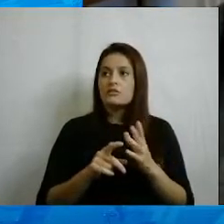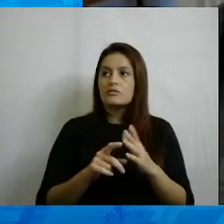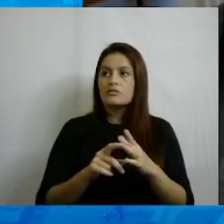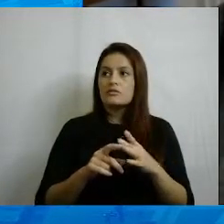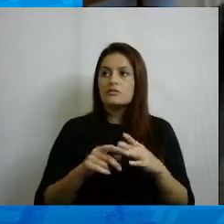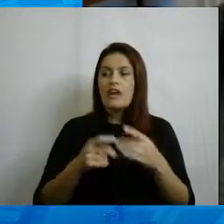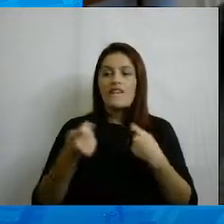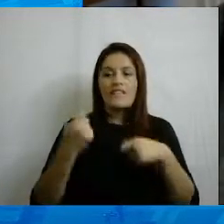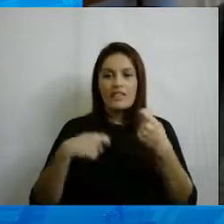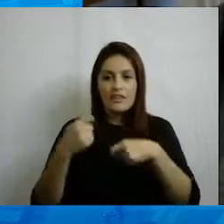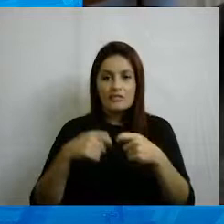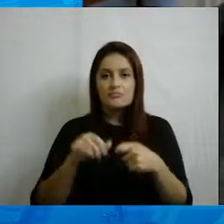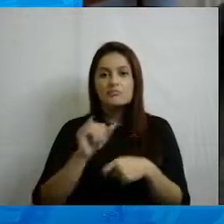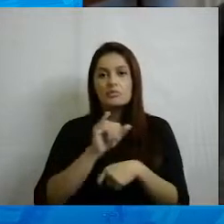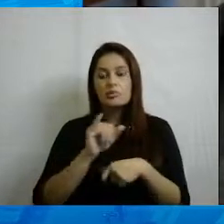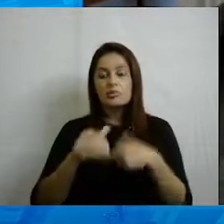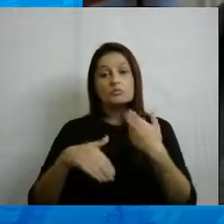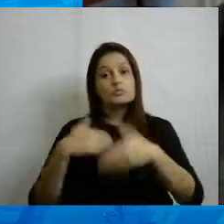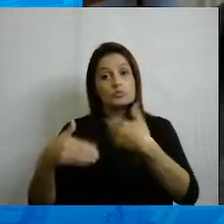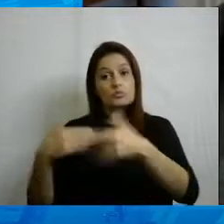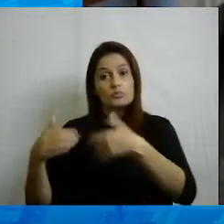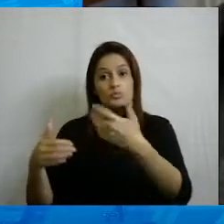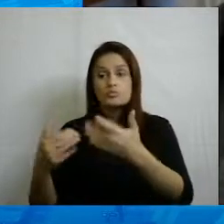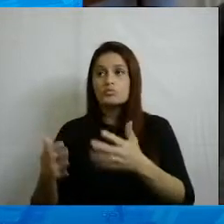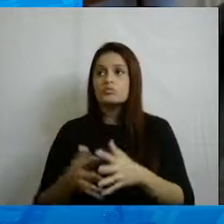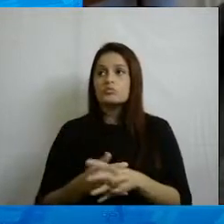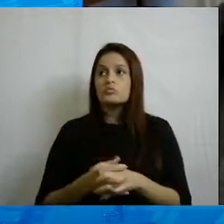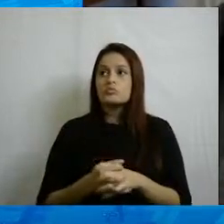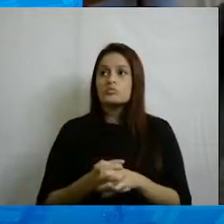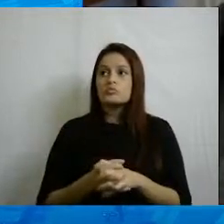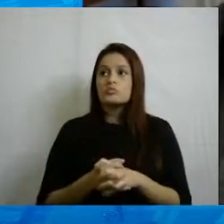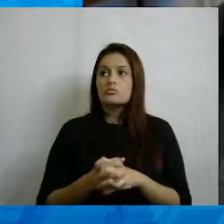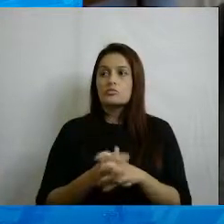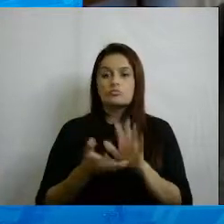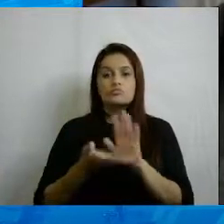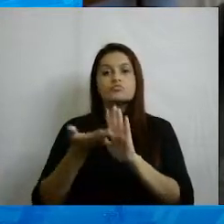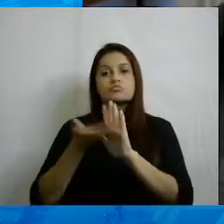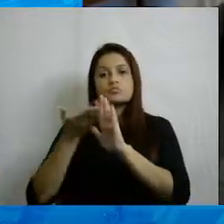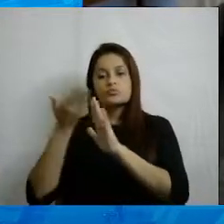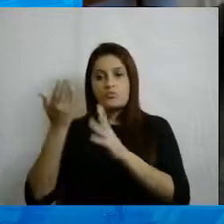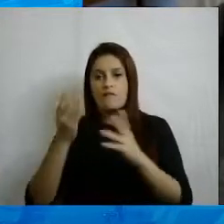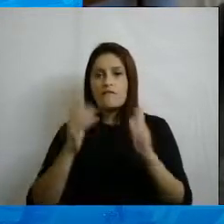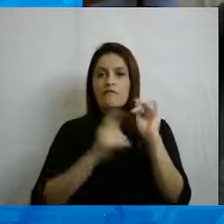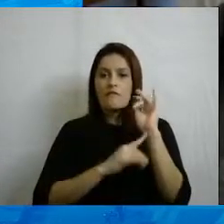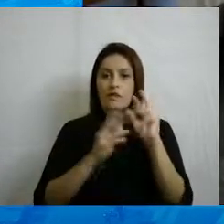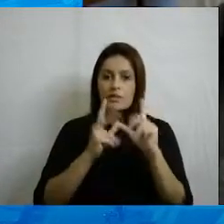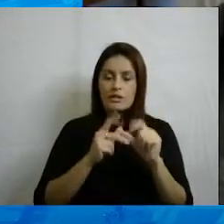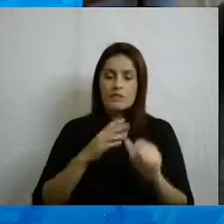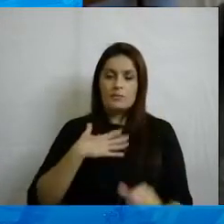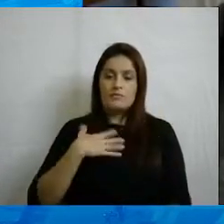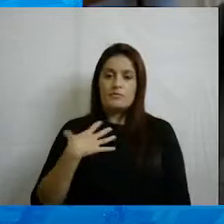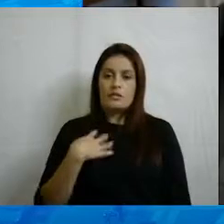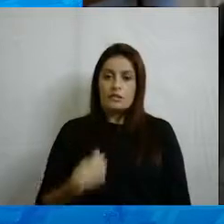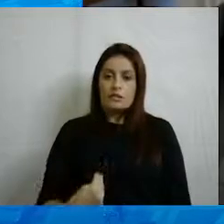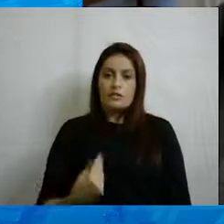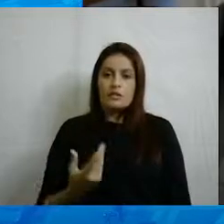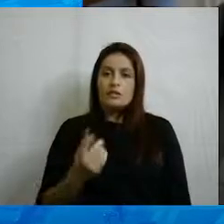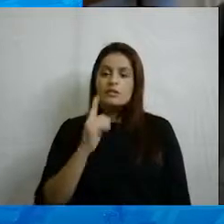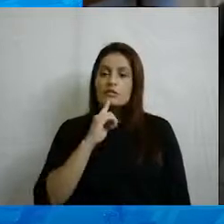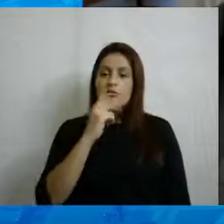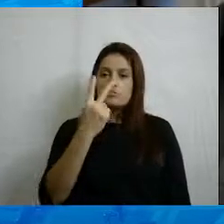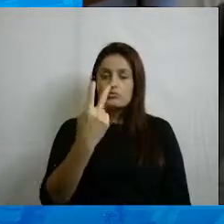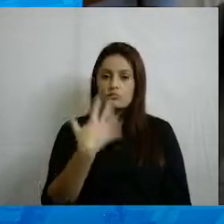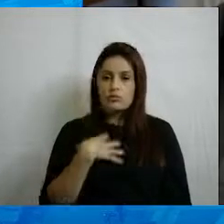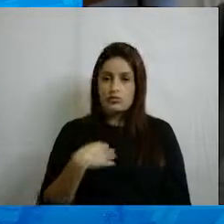vender y sin darnos cuenta empezamos a surgir como familia. Mis hijas, tengo